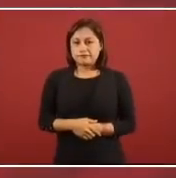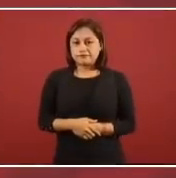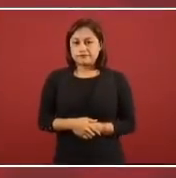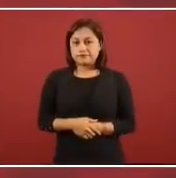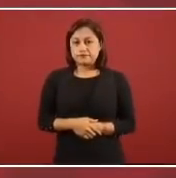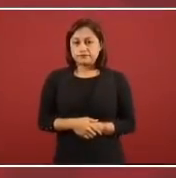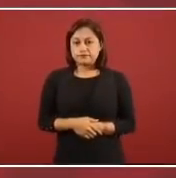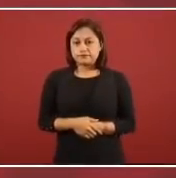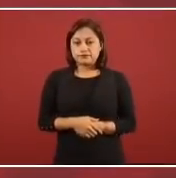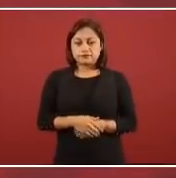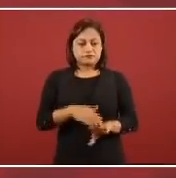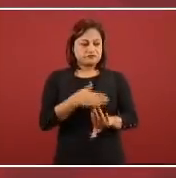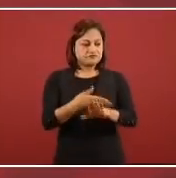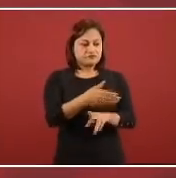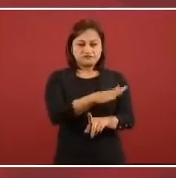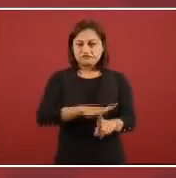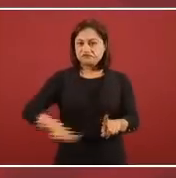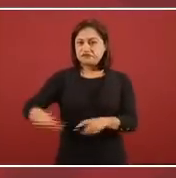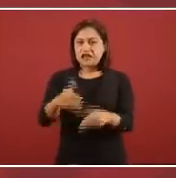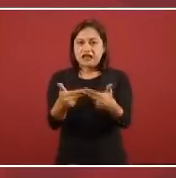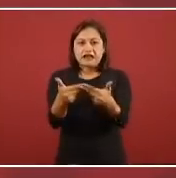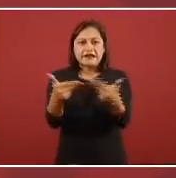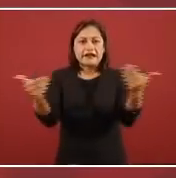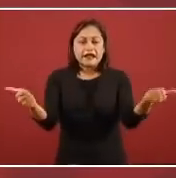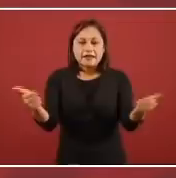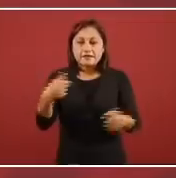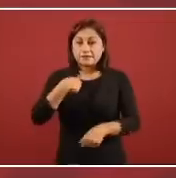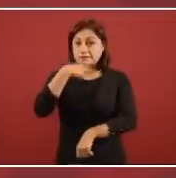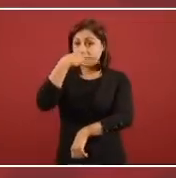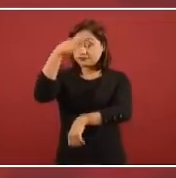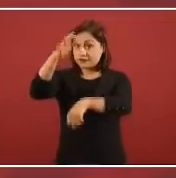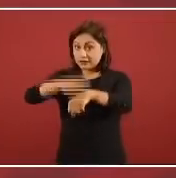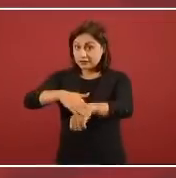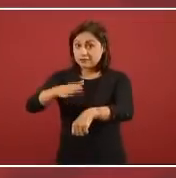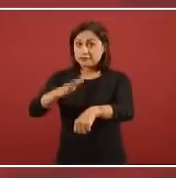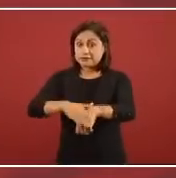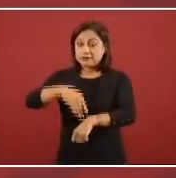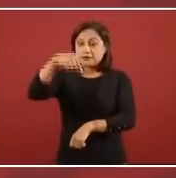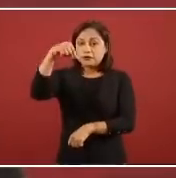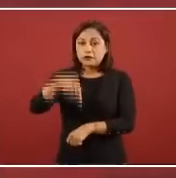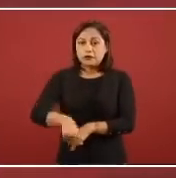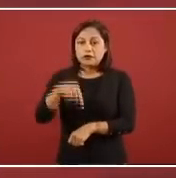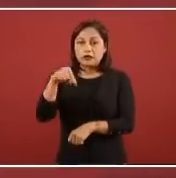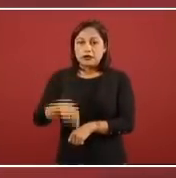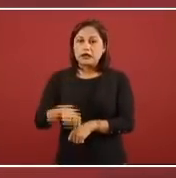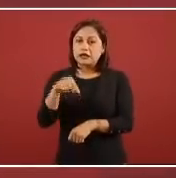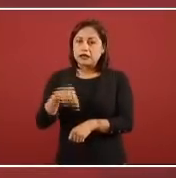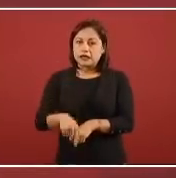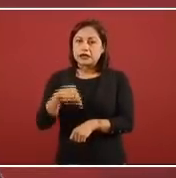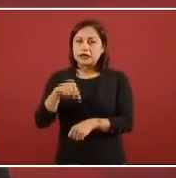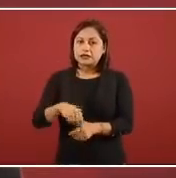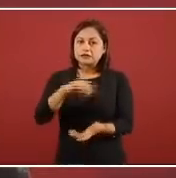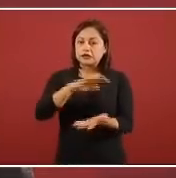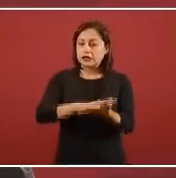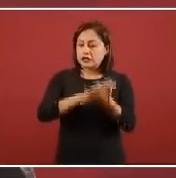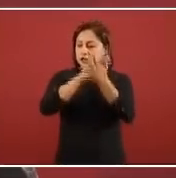para nadie. Este es un movimiento que ha sido, es y